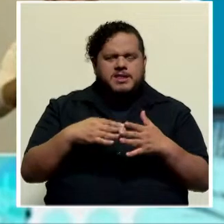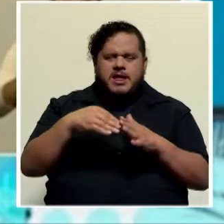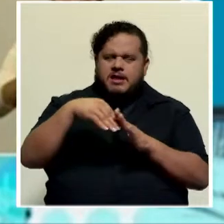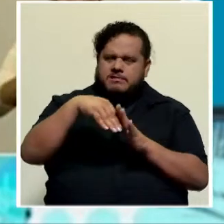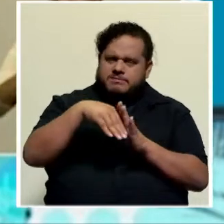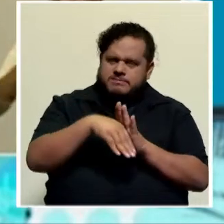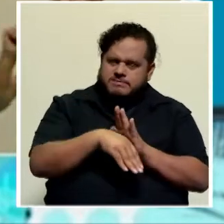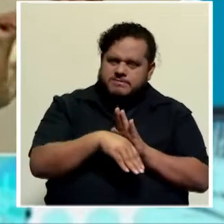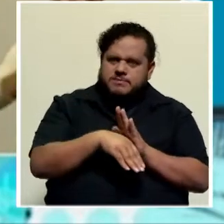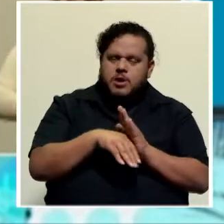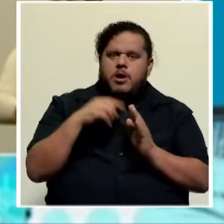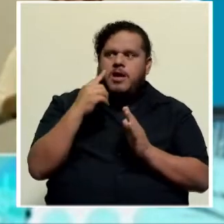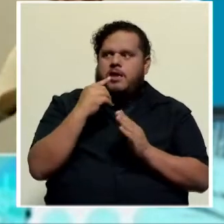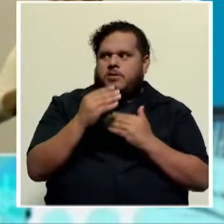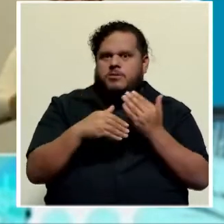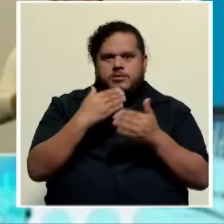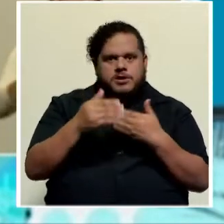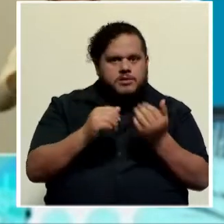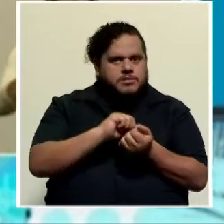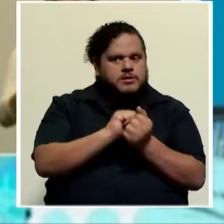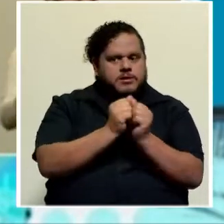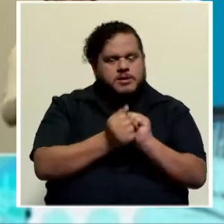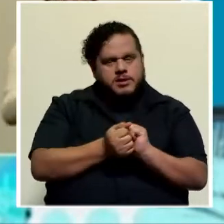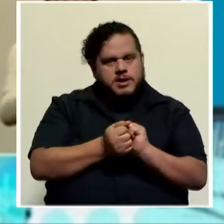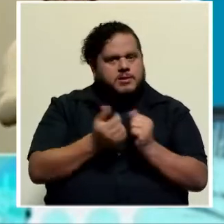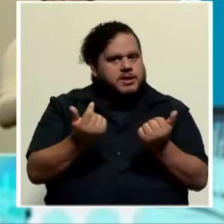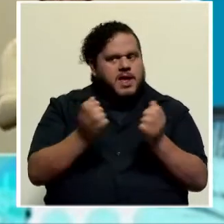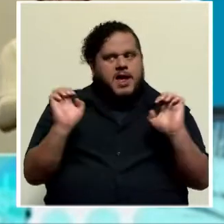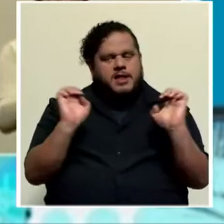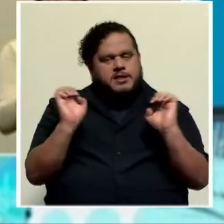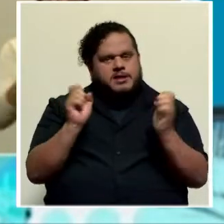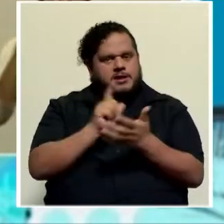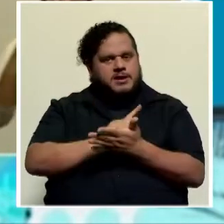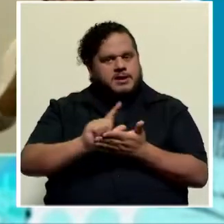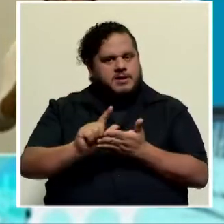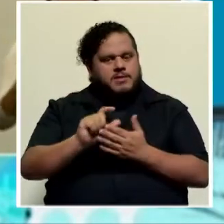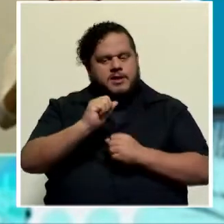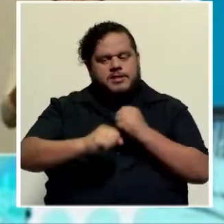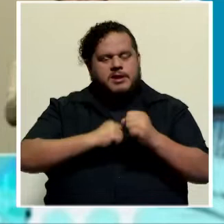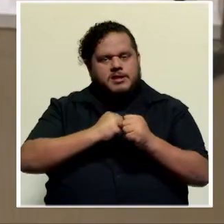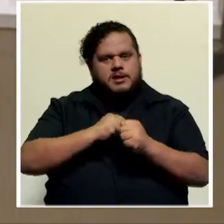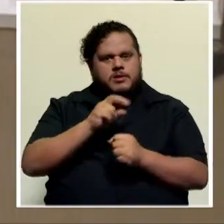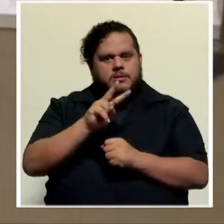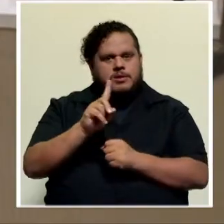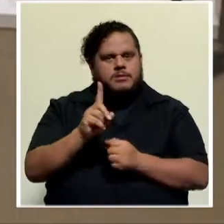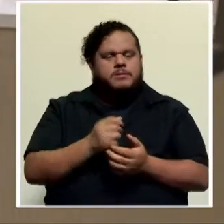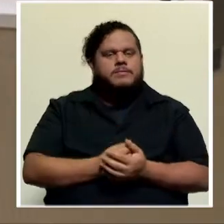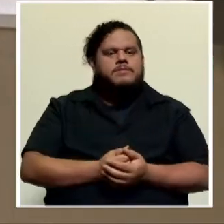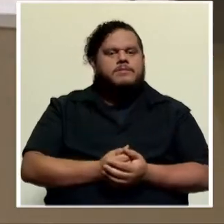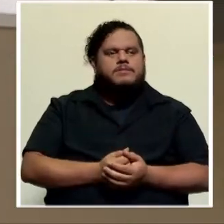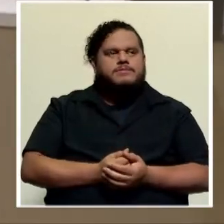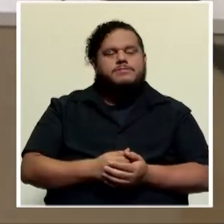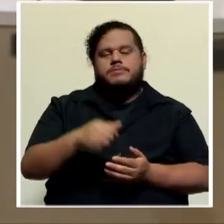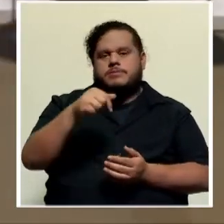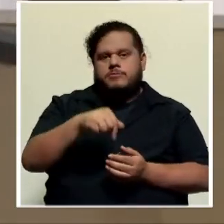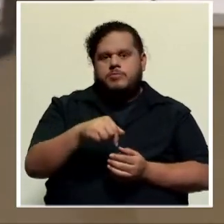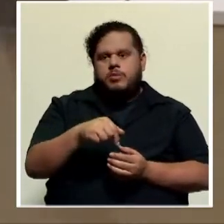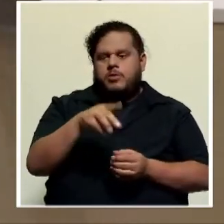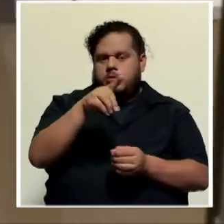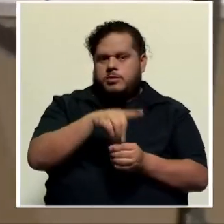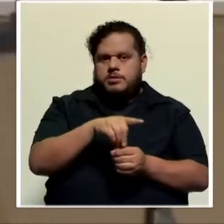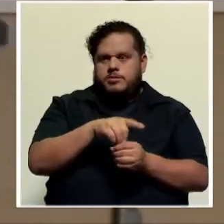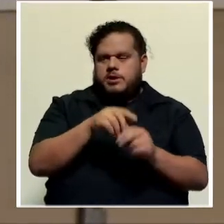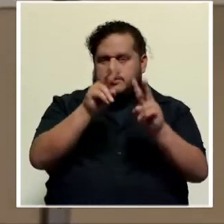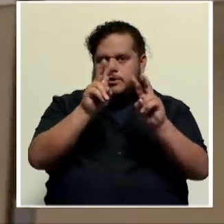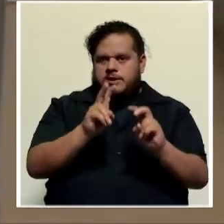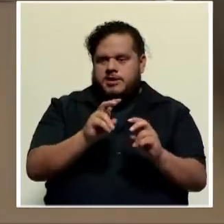o en un proceso de transformación hacia las energías limpias del siglo XXI. Hoy los diputados